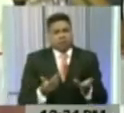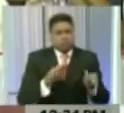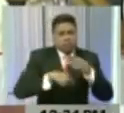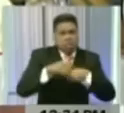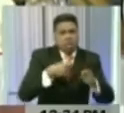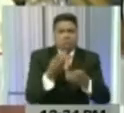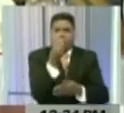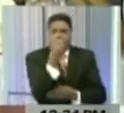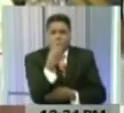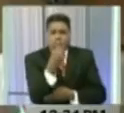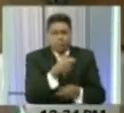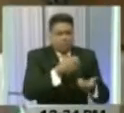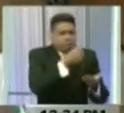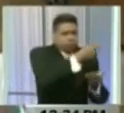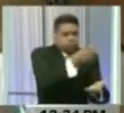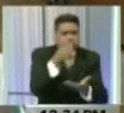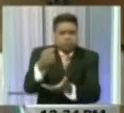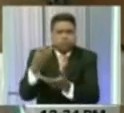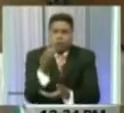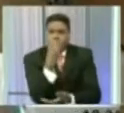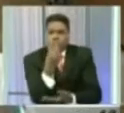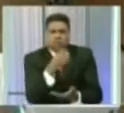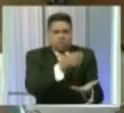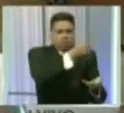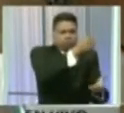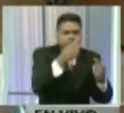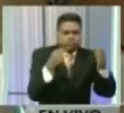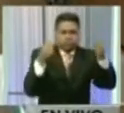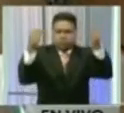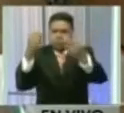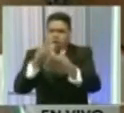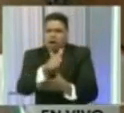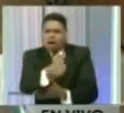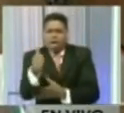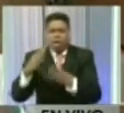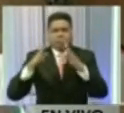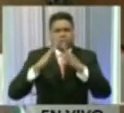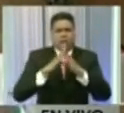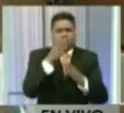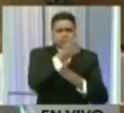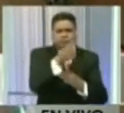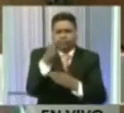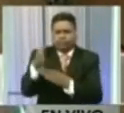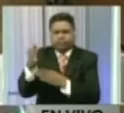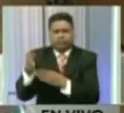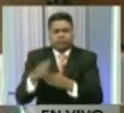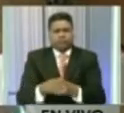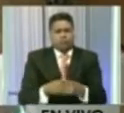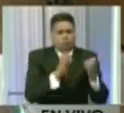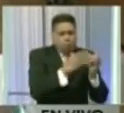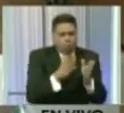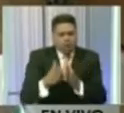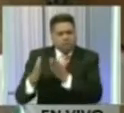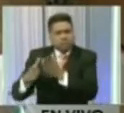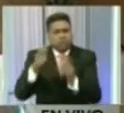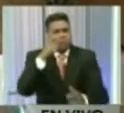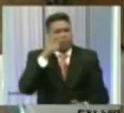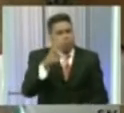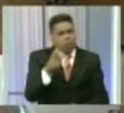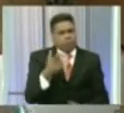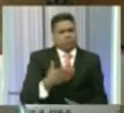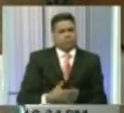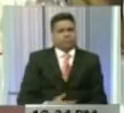alimentos. Y eso es lo que estamos haciendo. Y eso lo estamos haciendo con la organización del pueblo. El presidente ha creado lo que llaman los